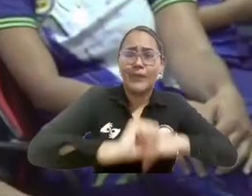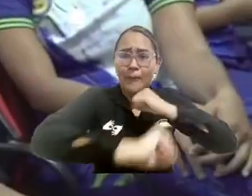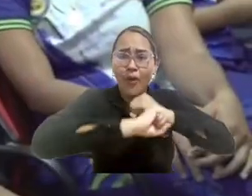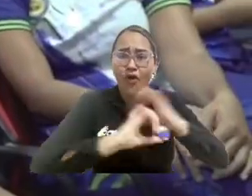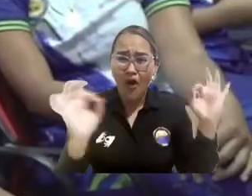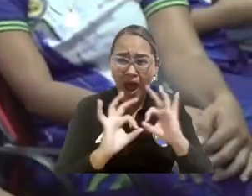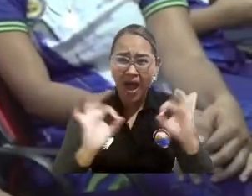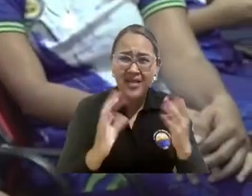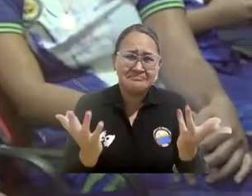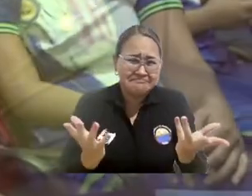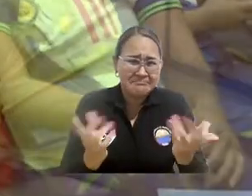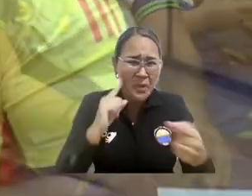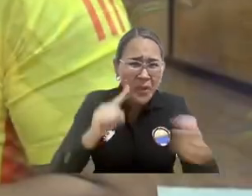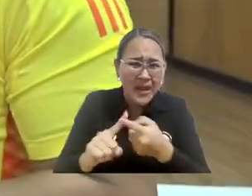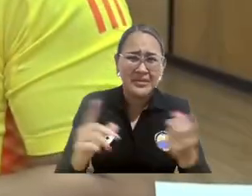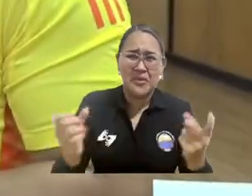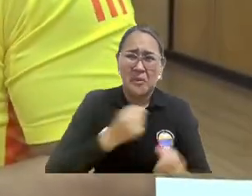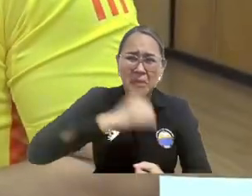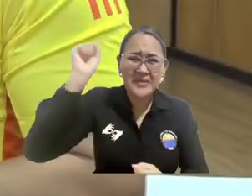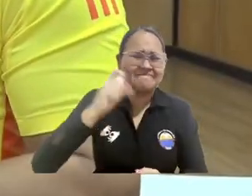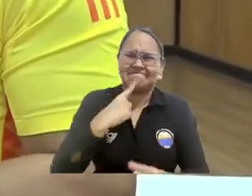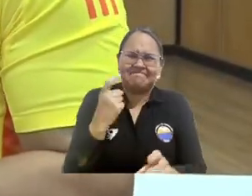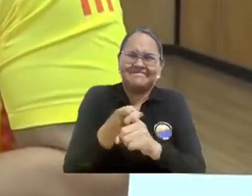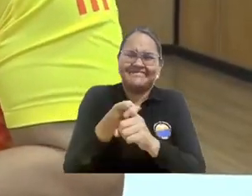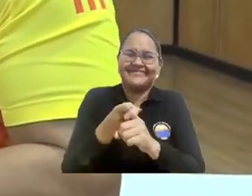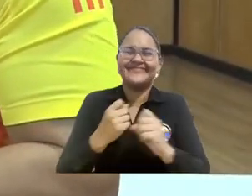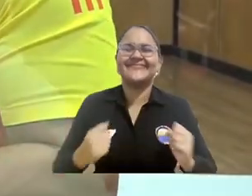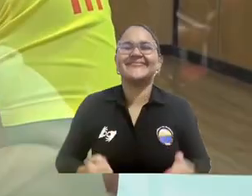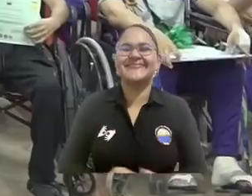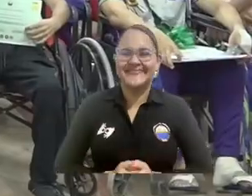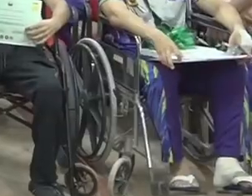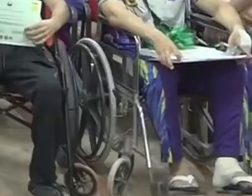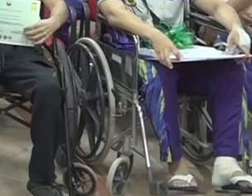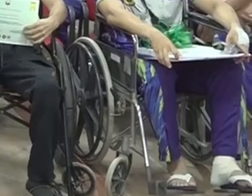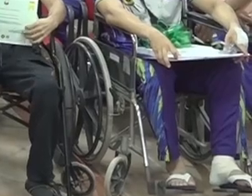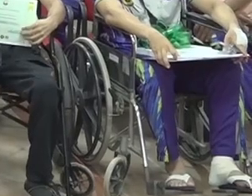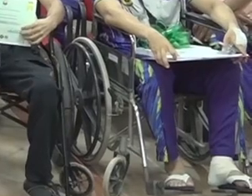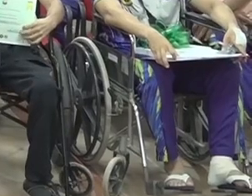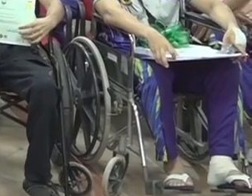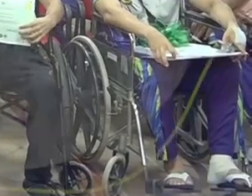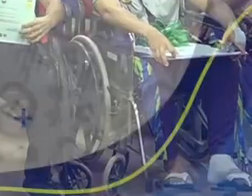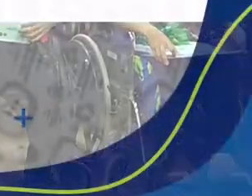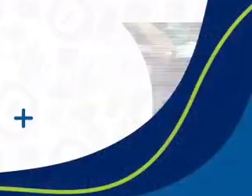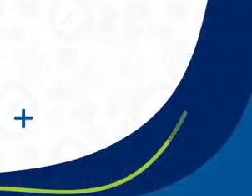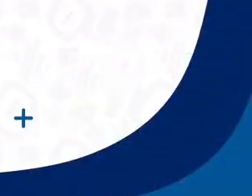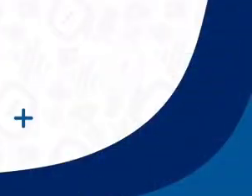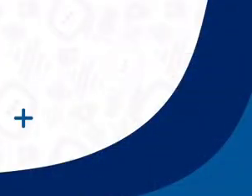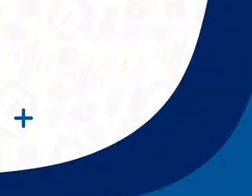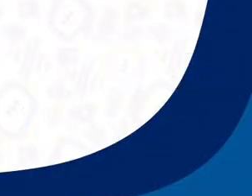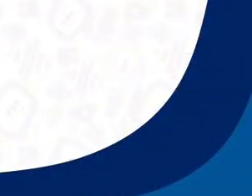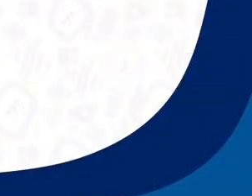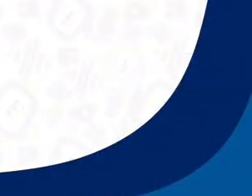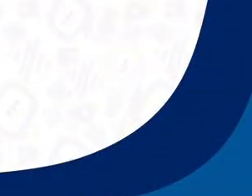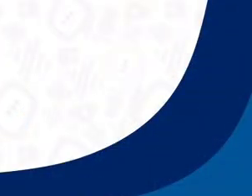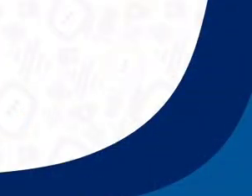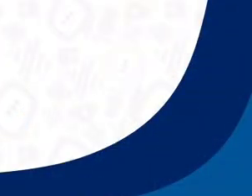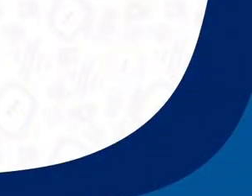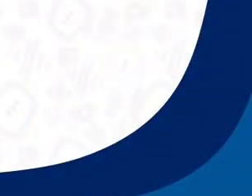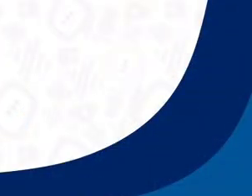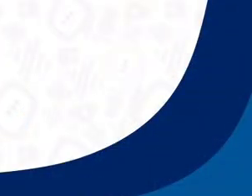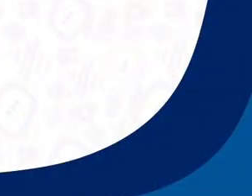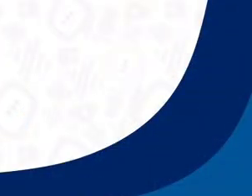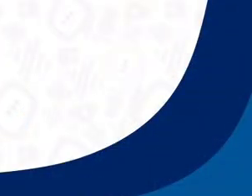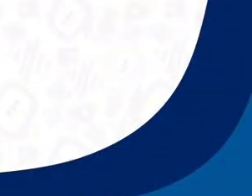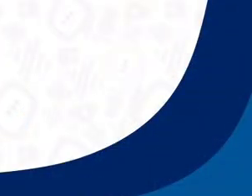apoyo primordial como es el de nuestro señor rector, esto no sería posible. Aún más incluyente e innovadora.